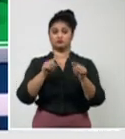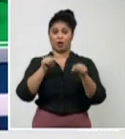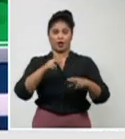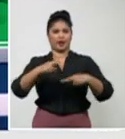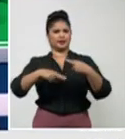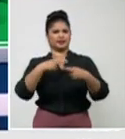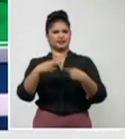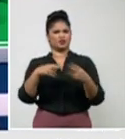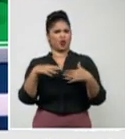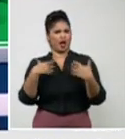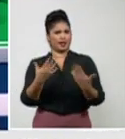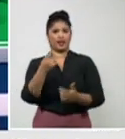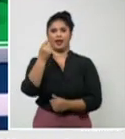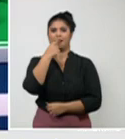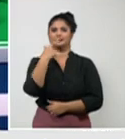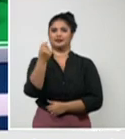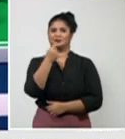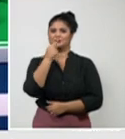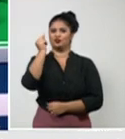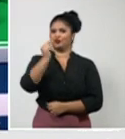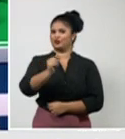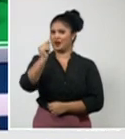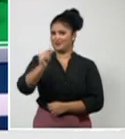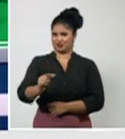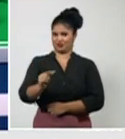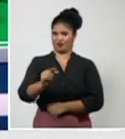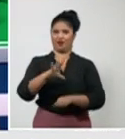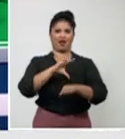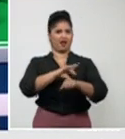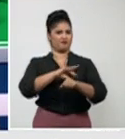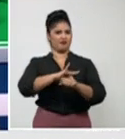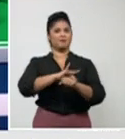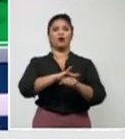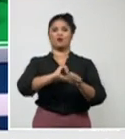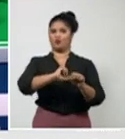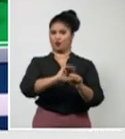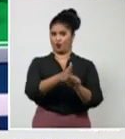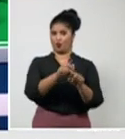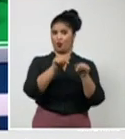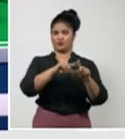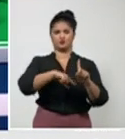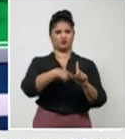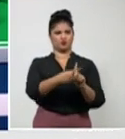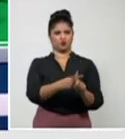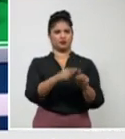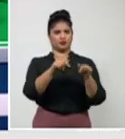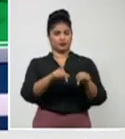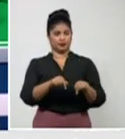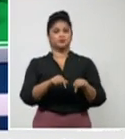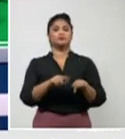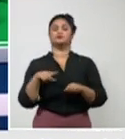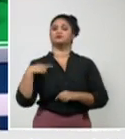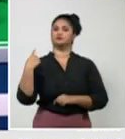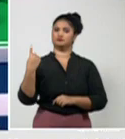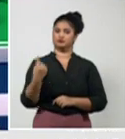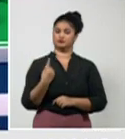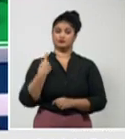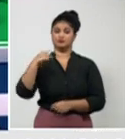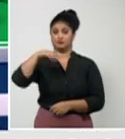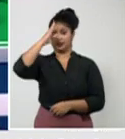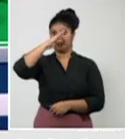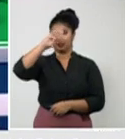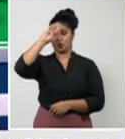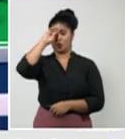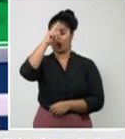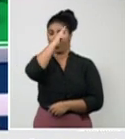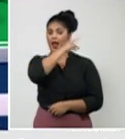ya que nuestros científicos no descansan. Nuestros científicos, nuestros médicos que atienden directamente a los pacientes,